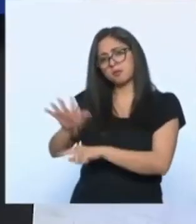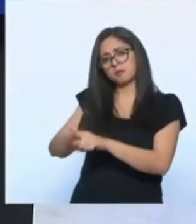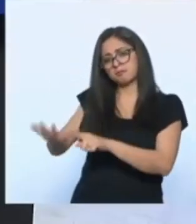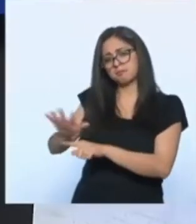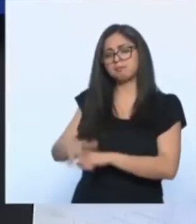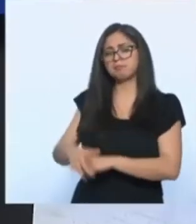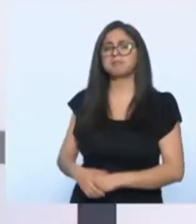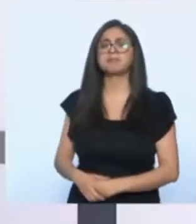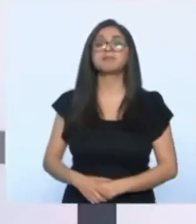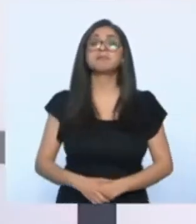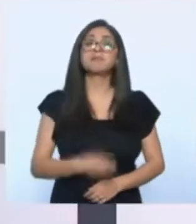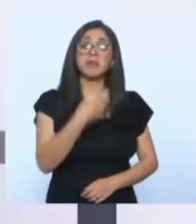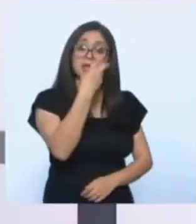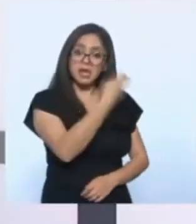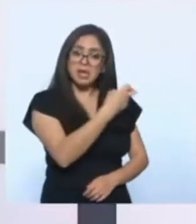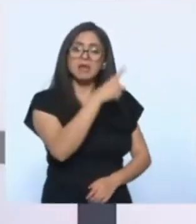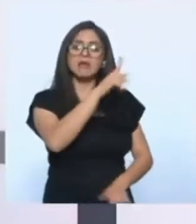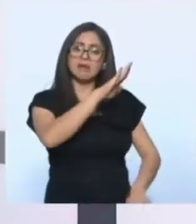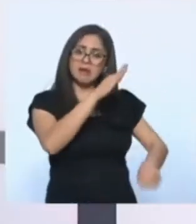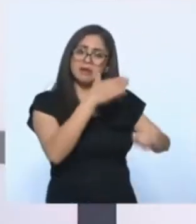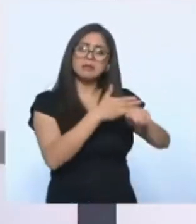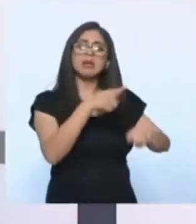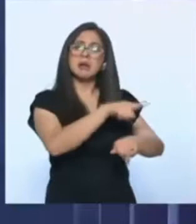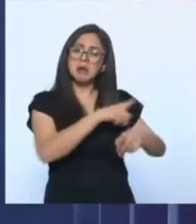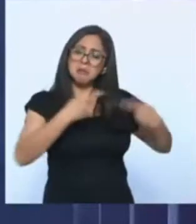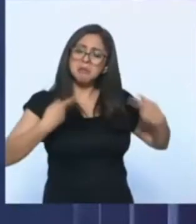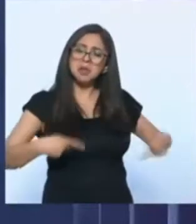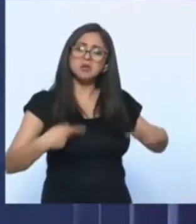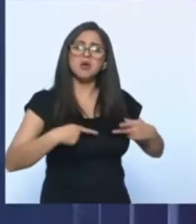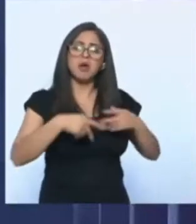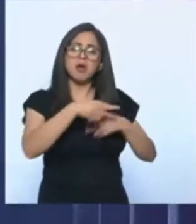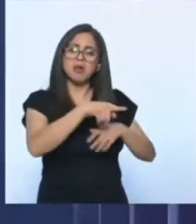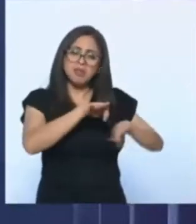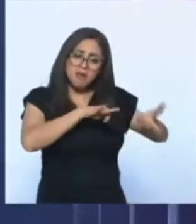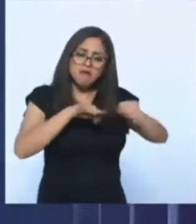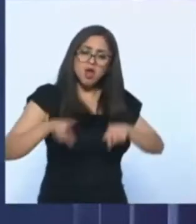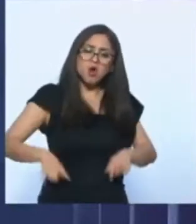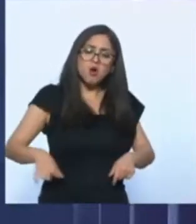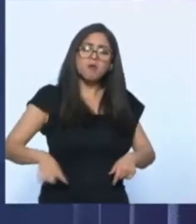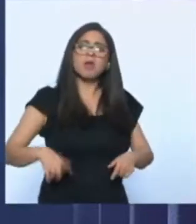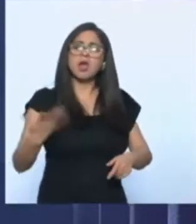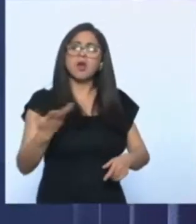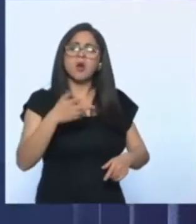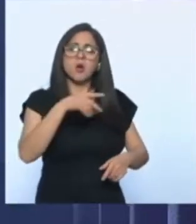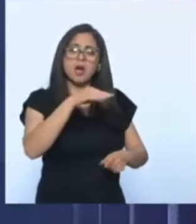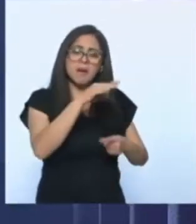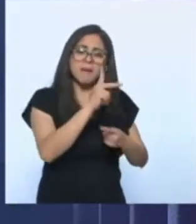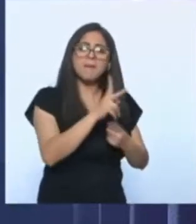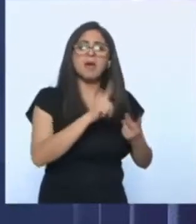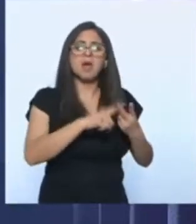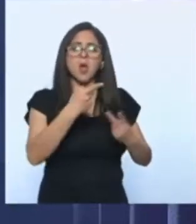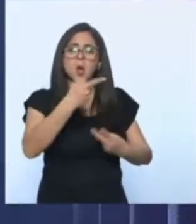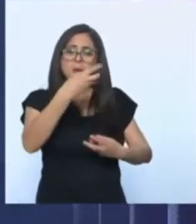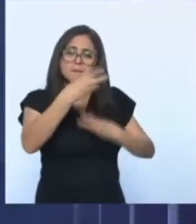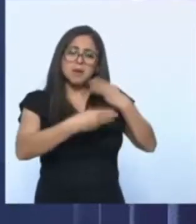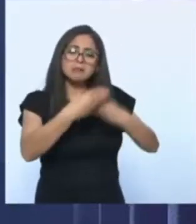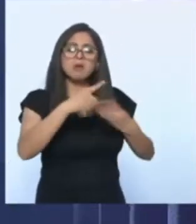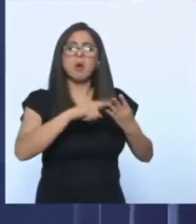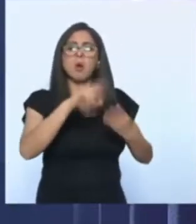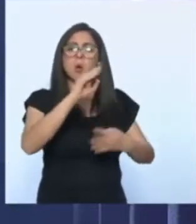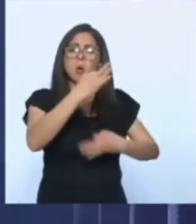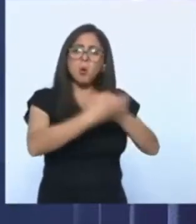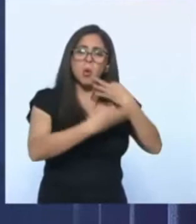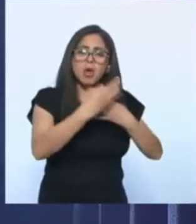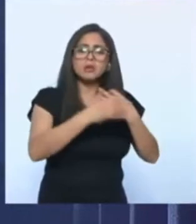aquellos servidores públicos, funcionarios, incluyendo también jueces, que obstaculicen el acceso a la justicia. Eso se